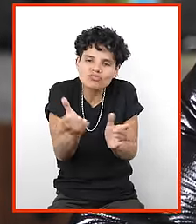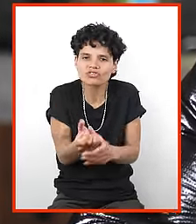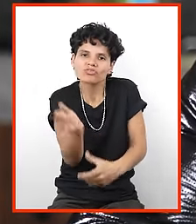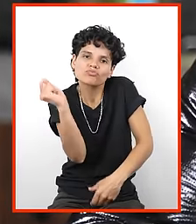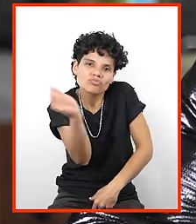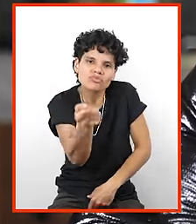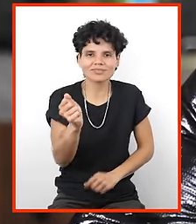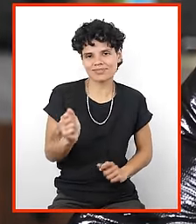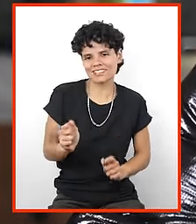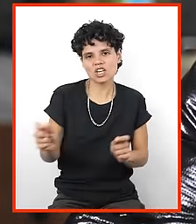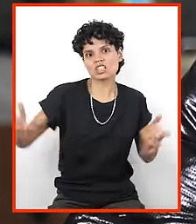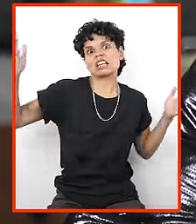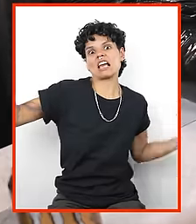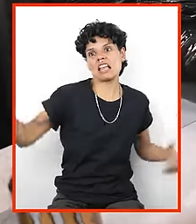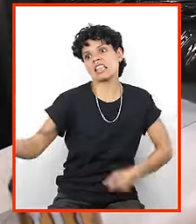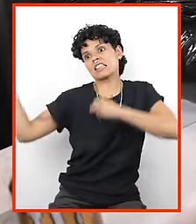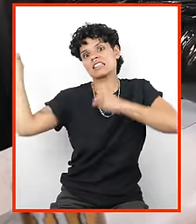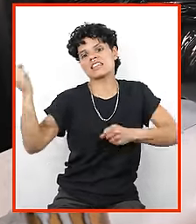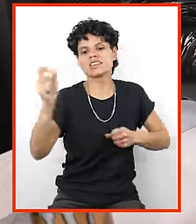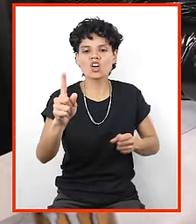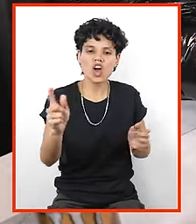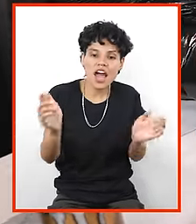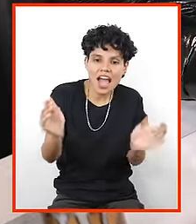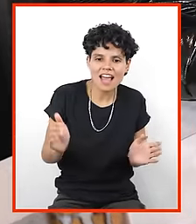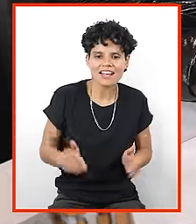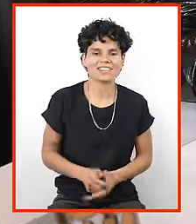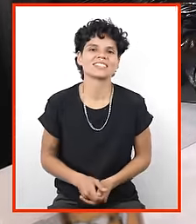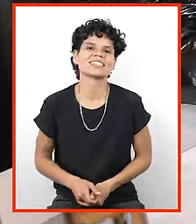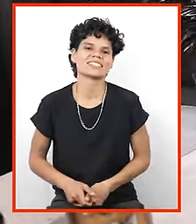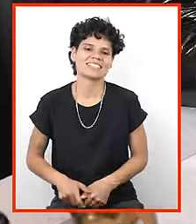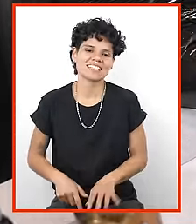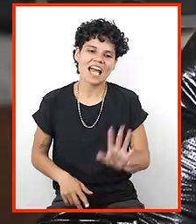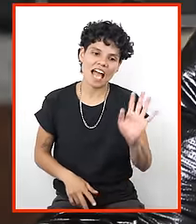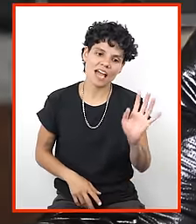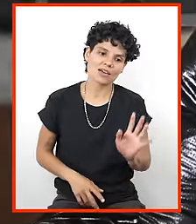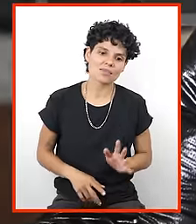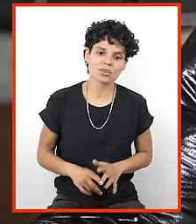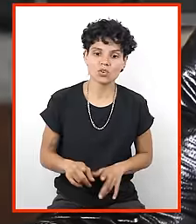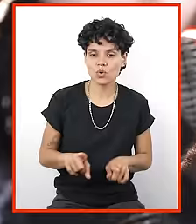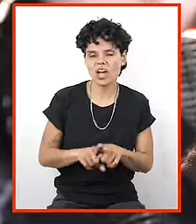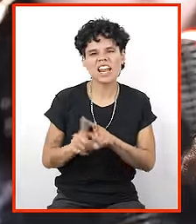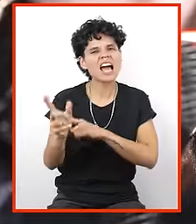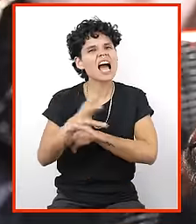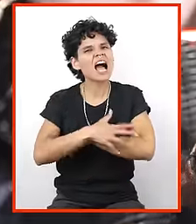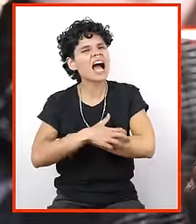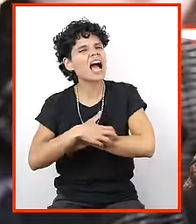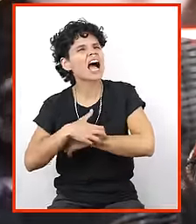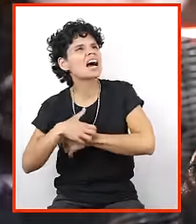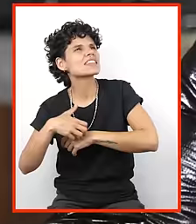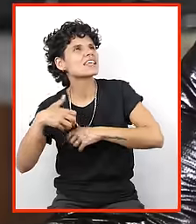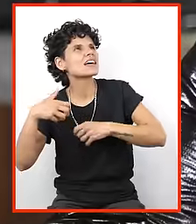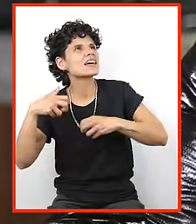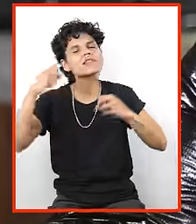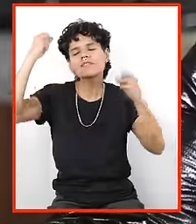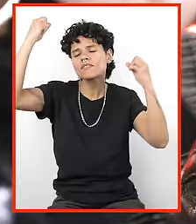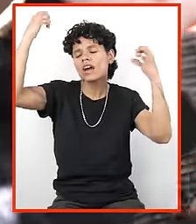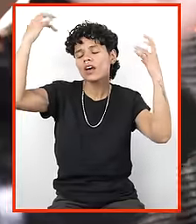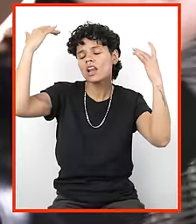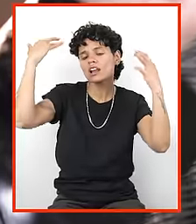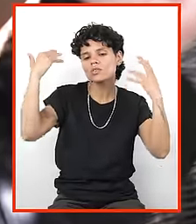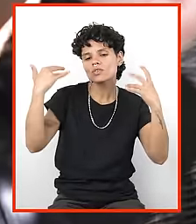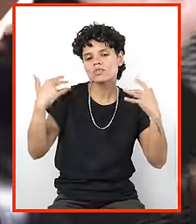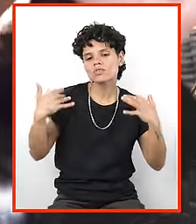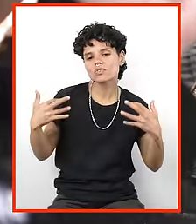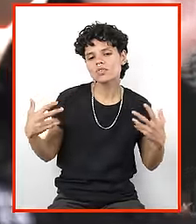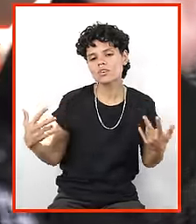igual, me quedó... Era una hachita, era no un hacha. Era como la gata. Bajo la lluvia. No, la gata hacha, ¿cómo se